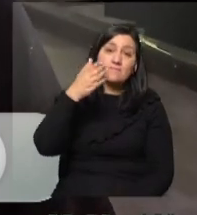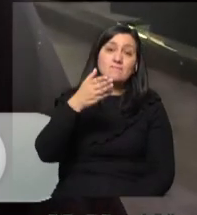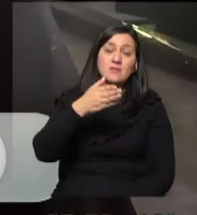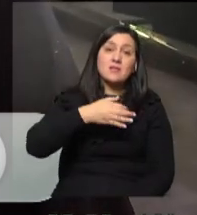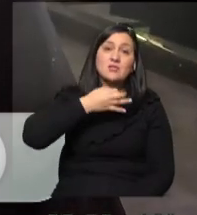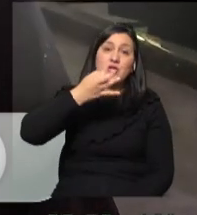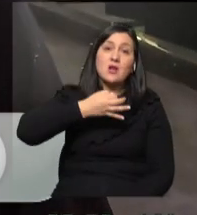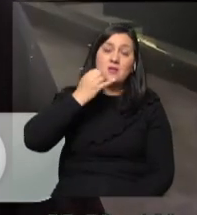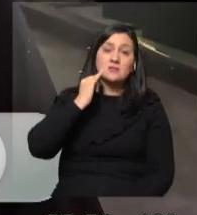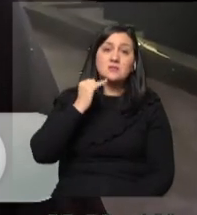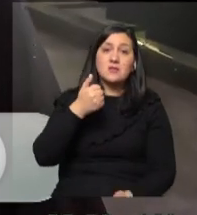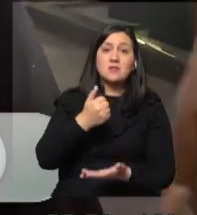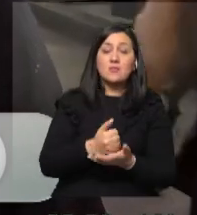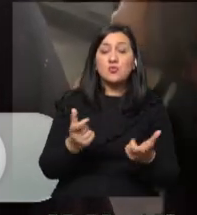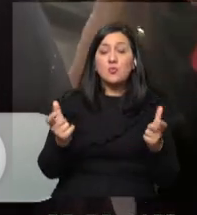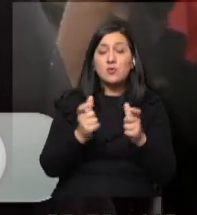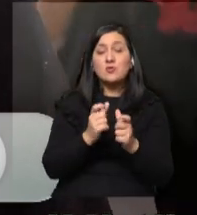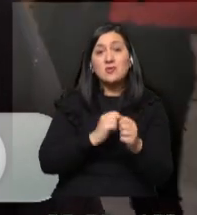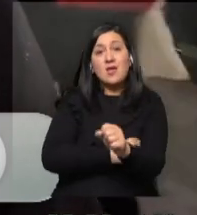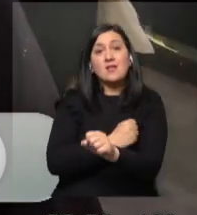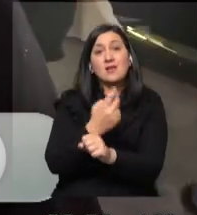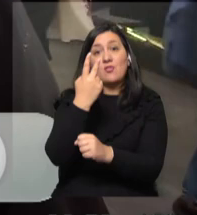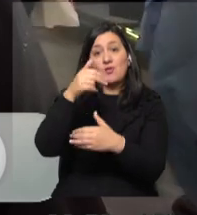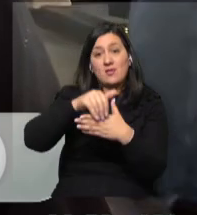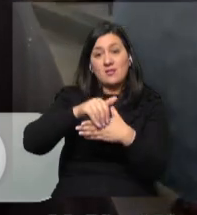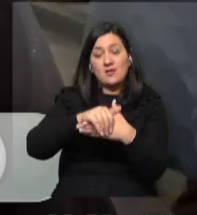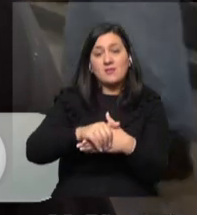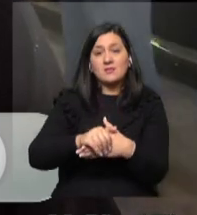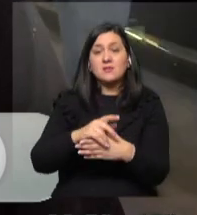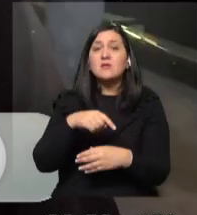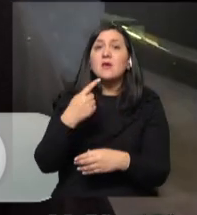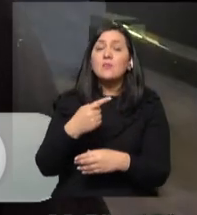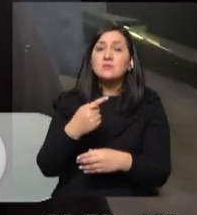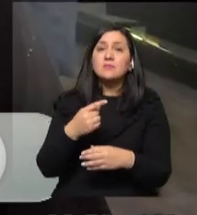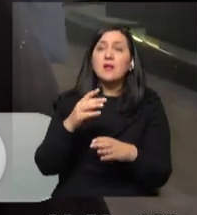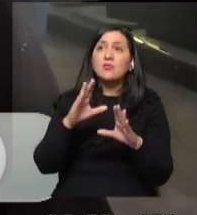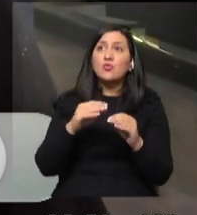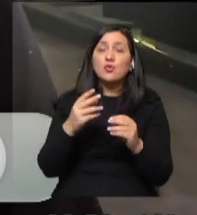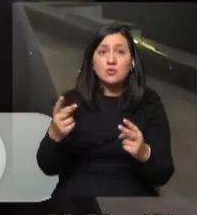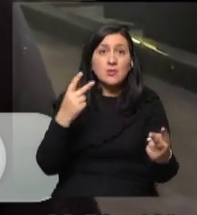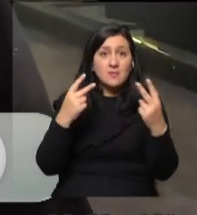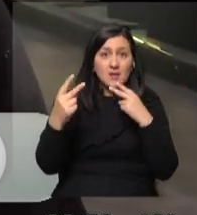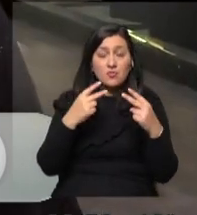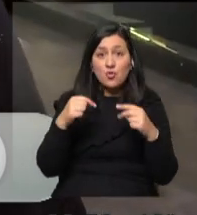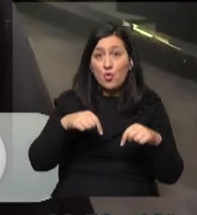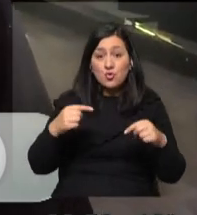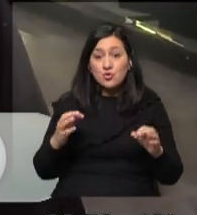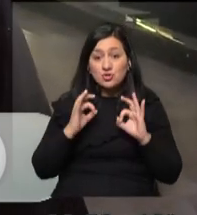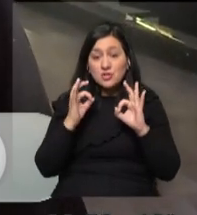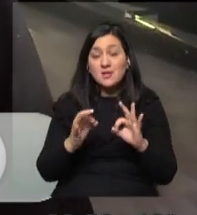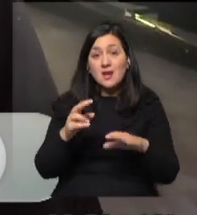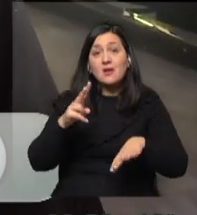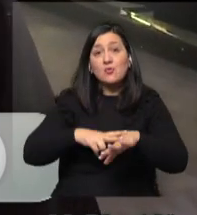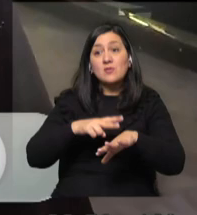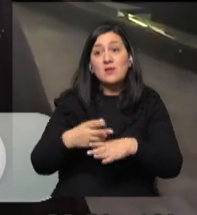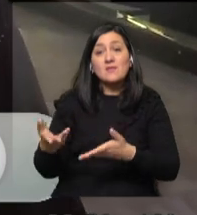¿verdad? Exactamente, estamos acá reunidos y vamos a estar hasta las 2 de la tarde. Y después, para todos los demás que nos estén viendo y hoy ya no puedan llegar, la recomendación,